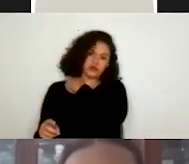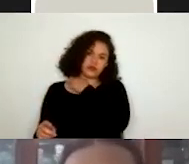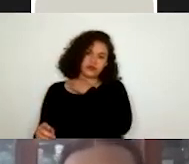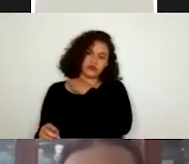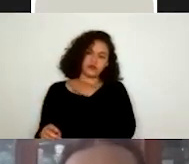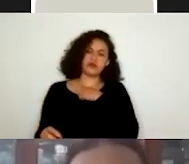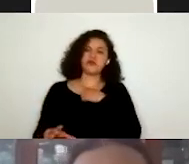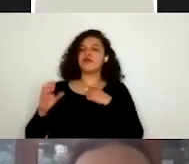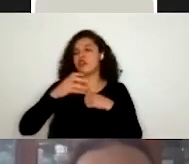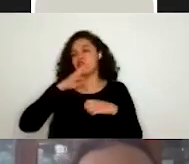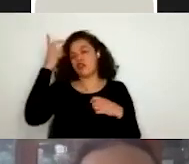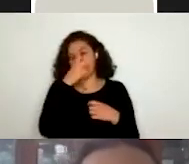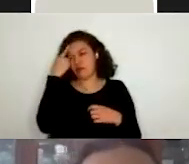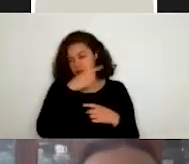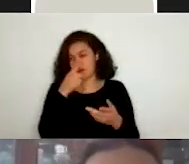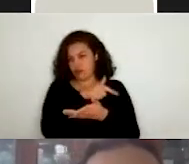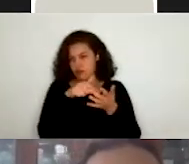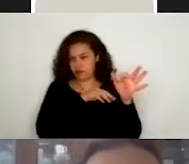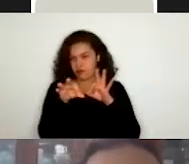del establecimiento.